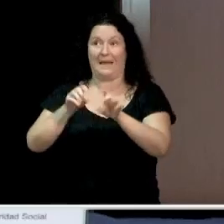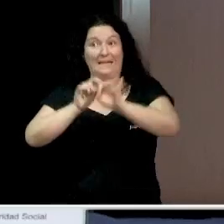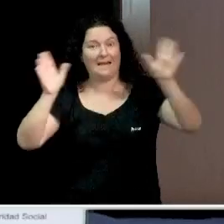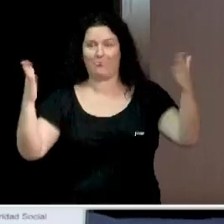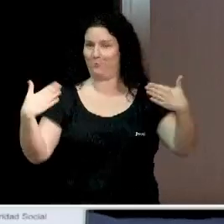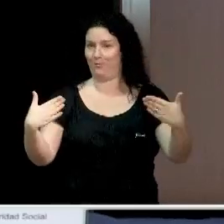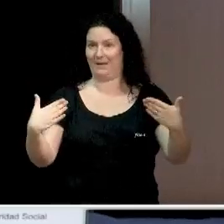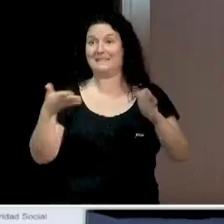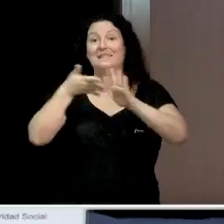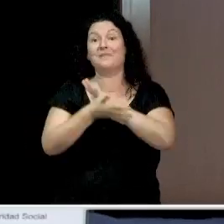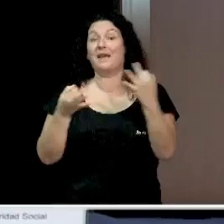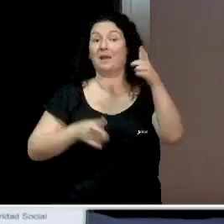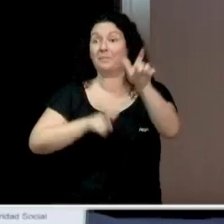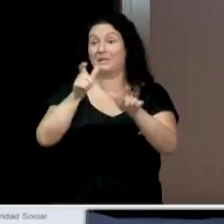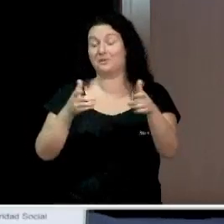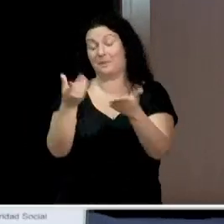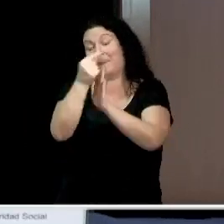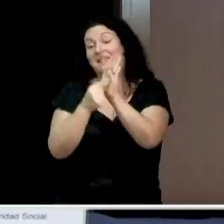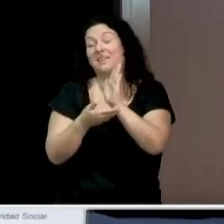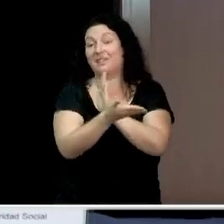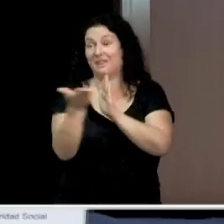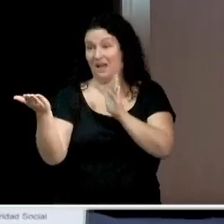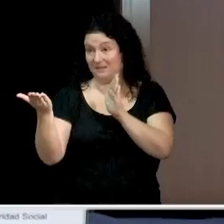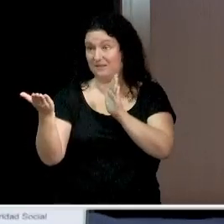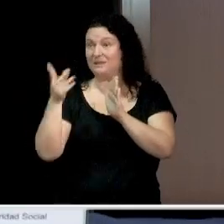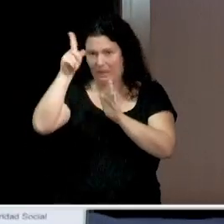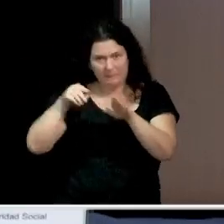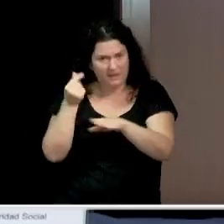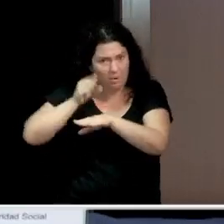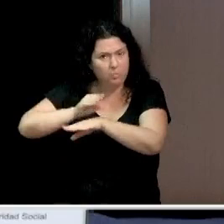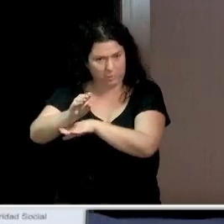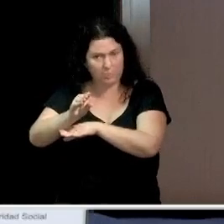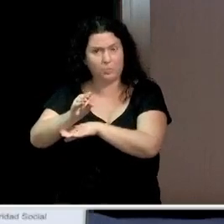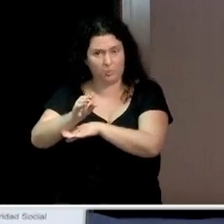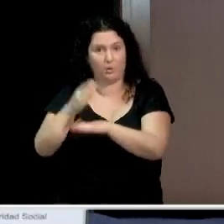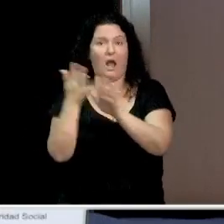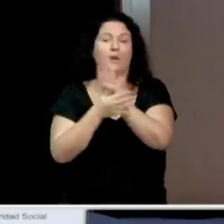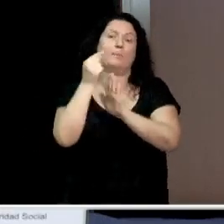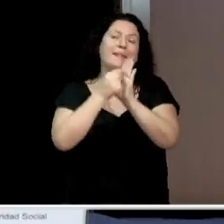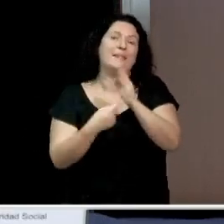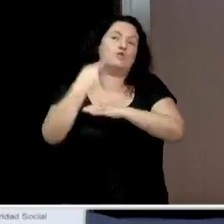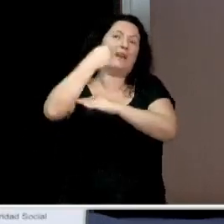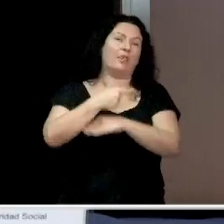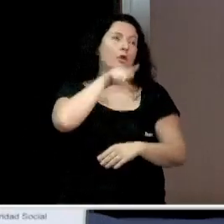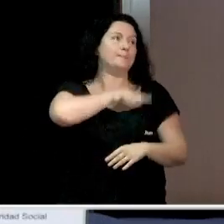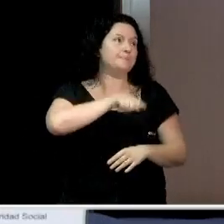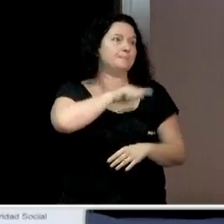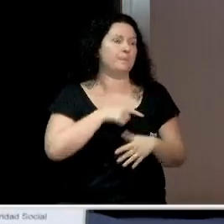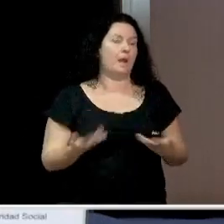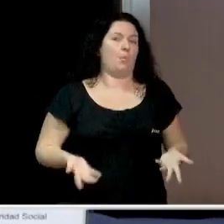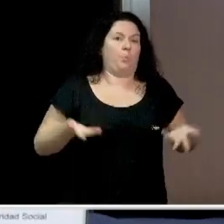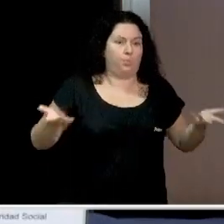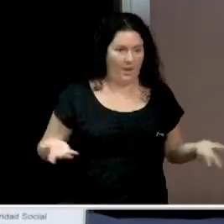escaso interés que todas estas medidas, incluyendo los incentivos económicos, porque claro, que uno no se deje arrastrar